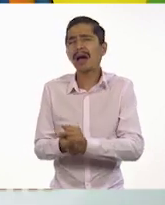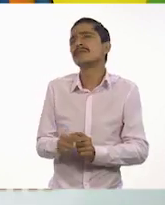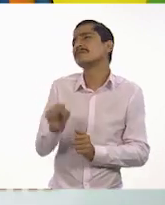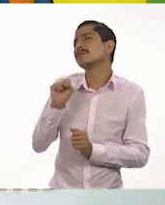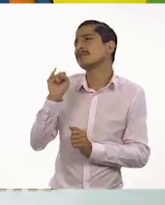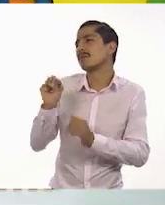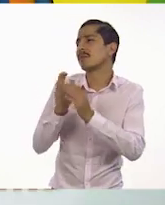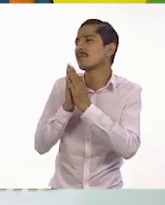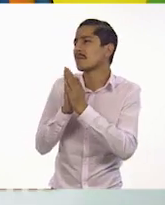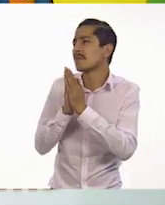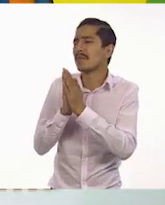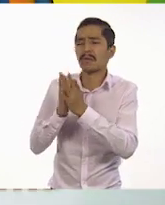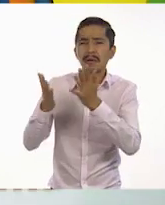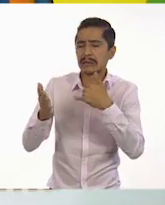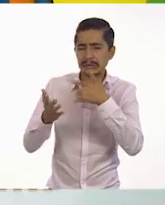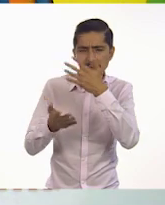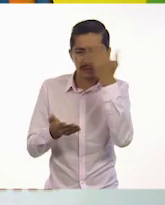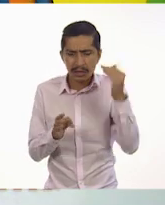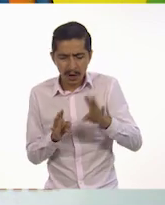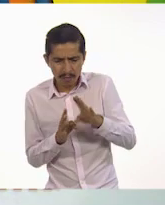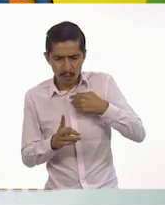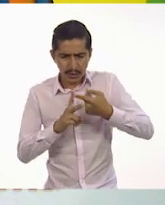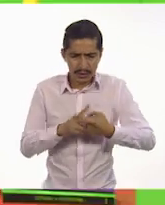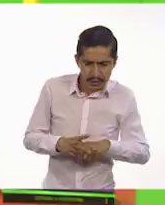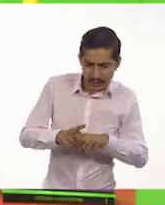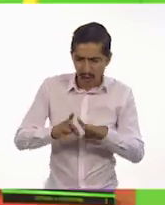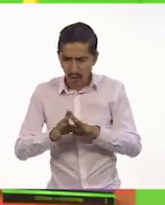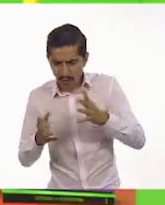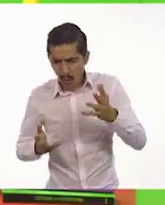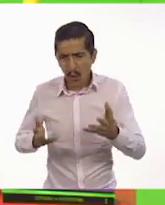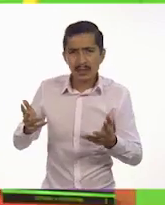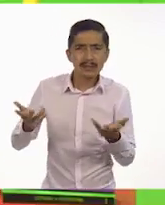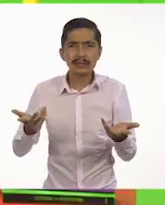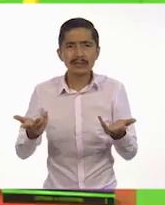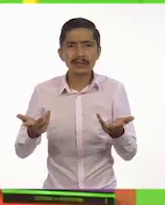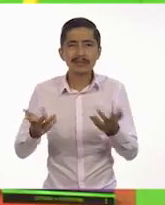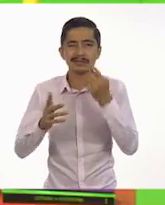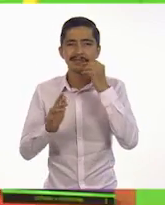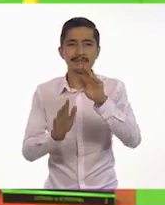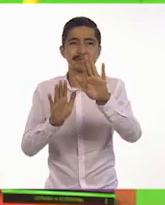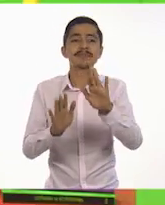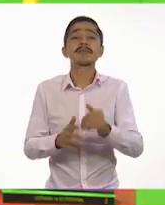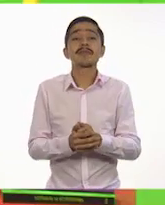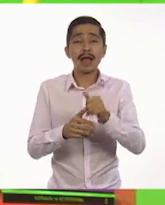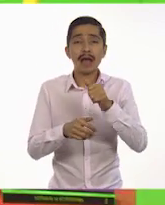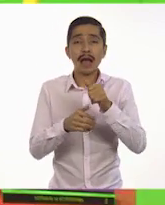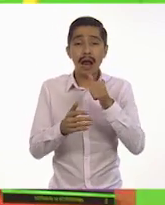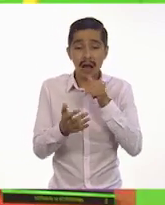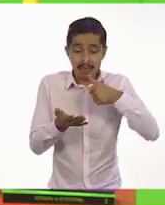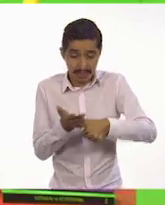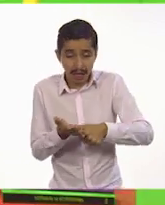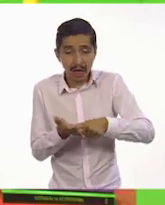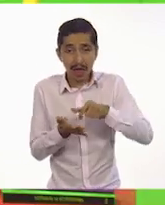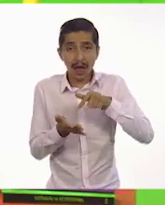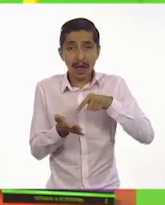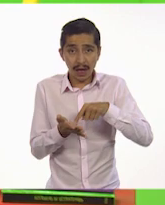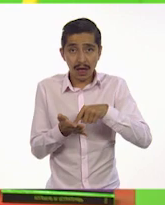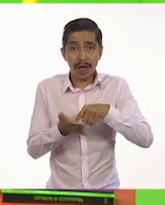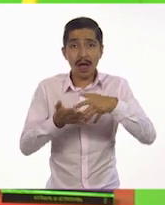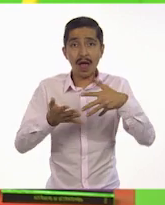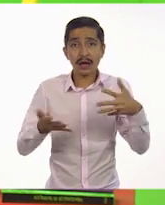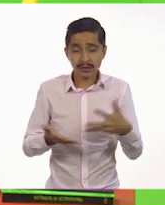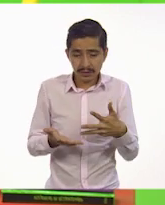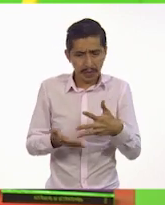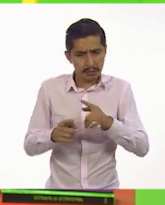porque mira, no sé ni por dónde empezar, no me sale. Mira, las cartas se componen por diferentes partes. Con ayuda del siguiente